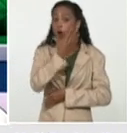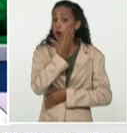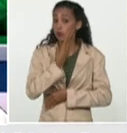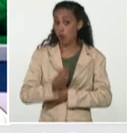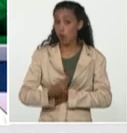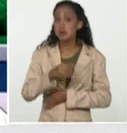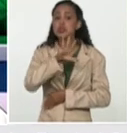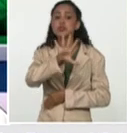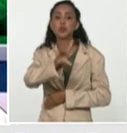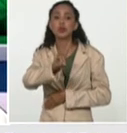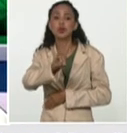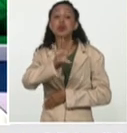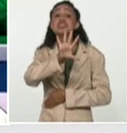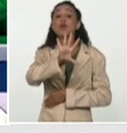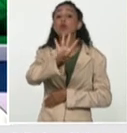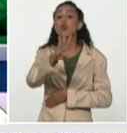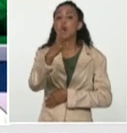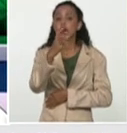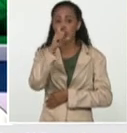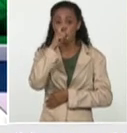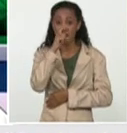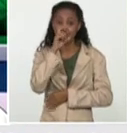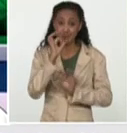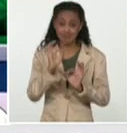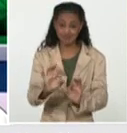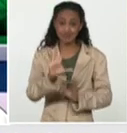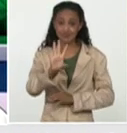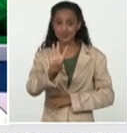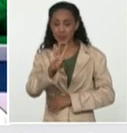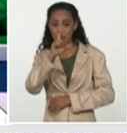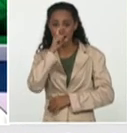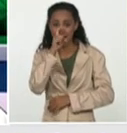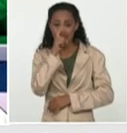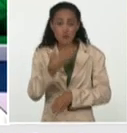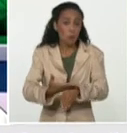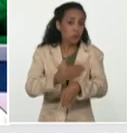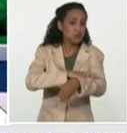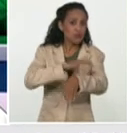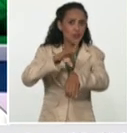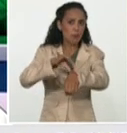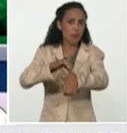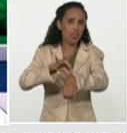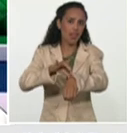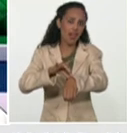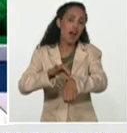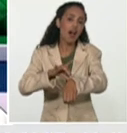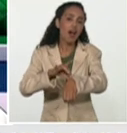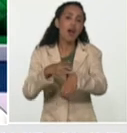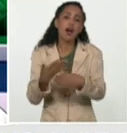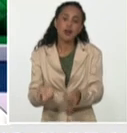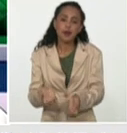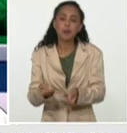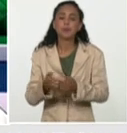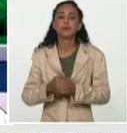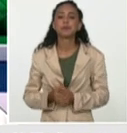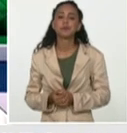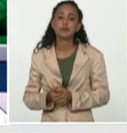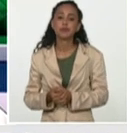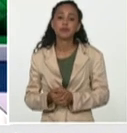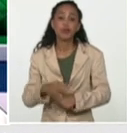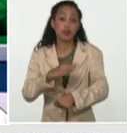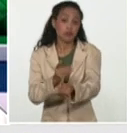54 años de edad, con antecedentes de hipertensión arterial y diabetes mellitus.